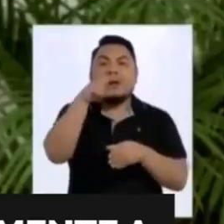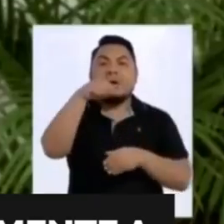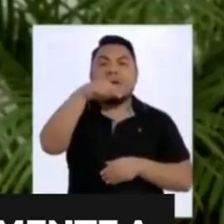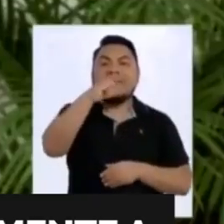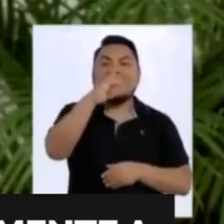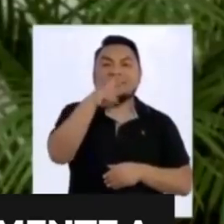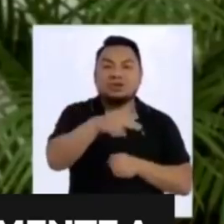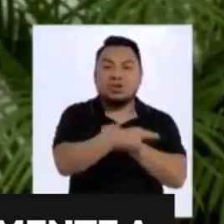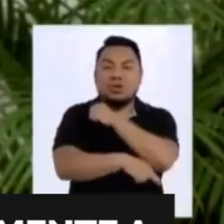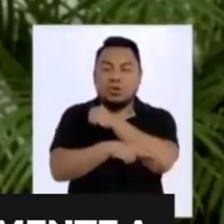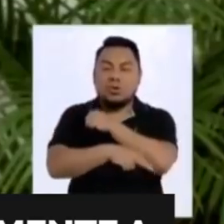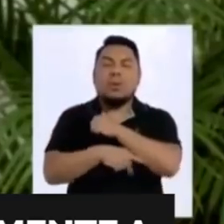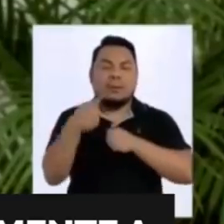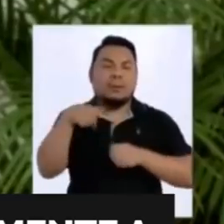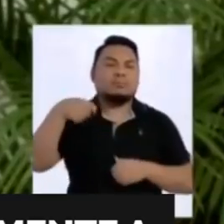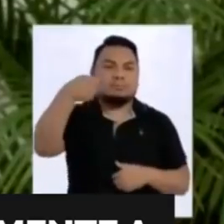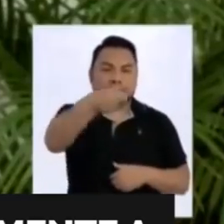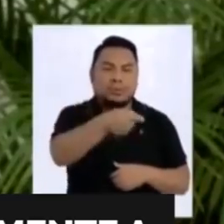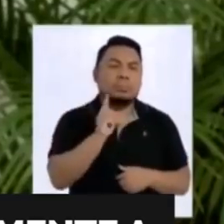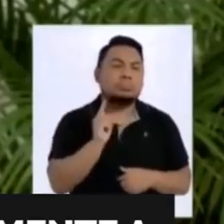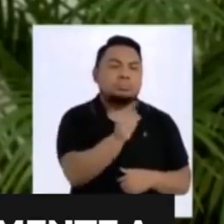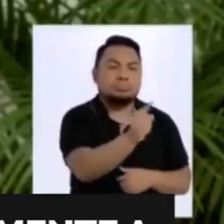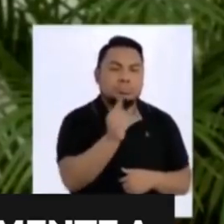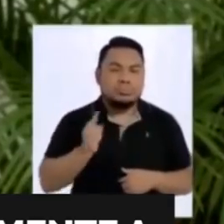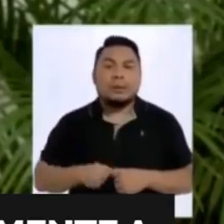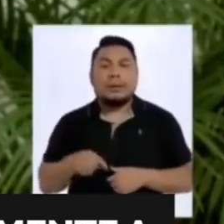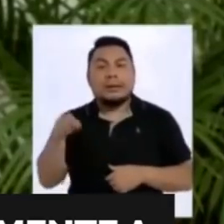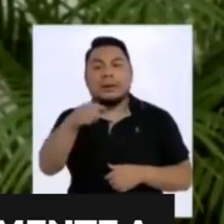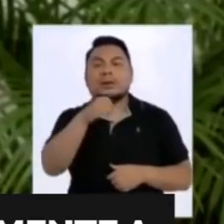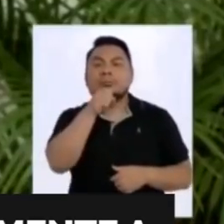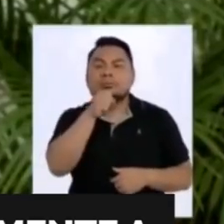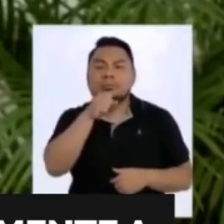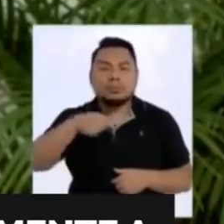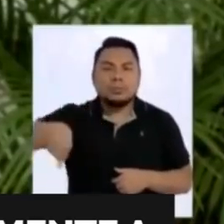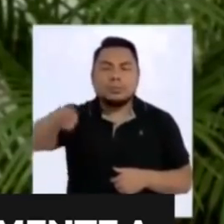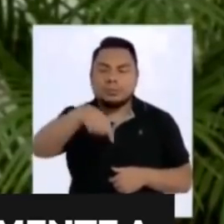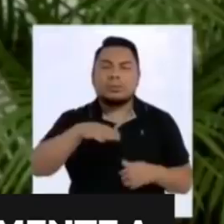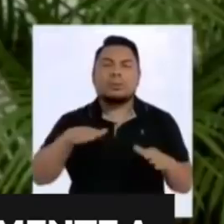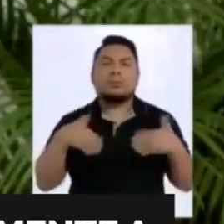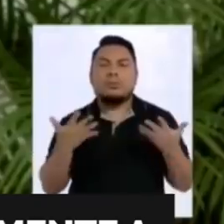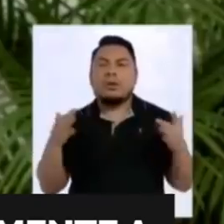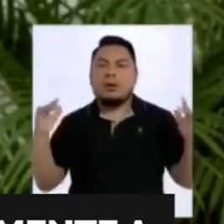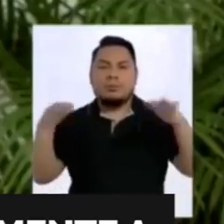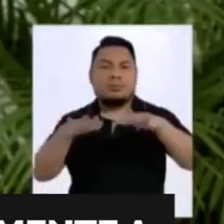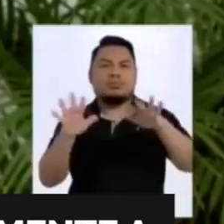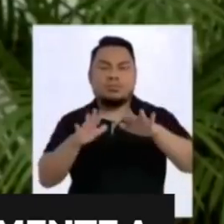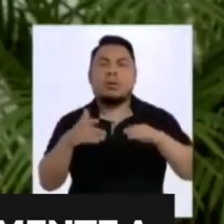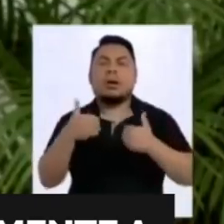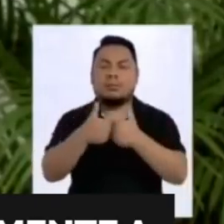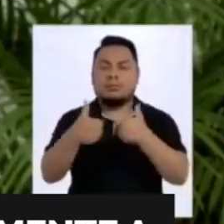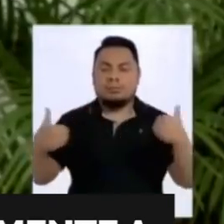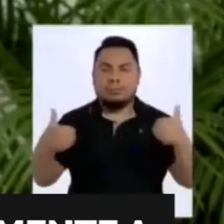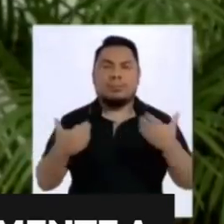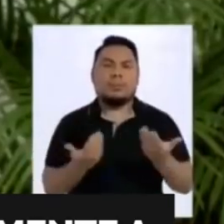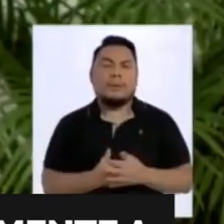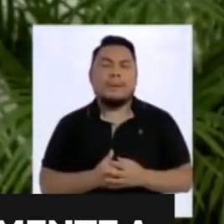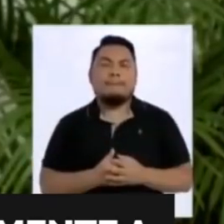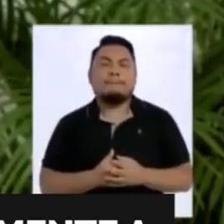estamos haciendo todos los esfuerzos para que estos adultos mayores cobren sin la aglomeración y con la distancia